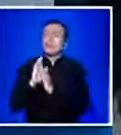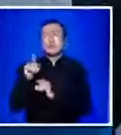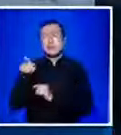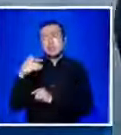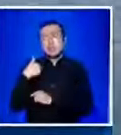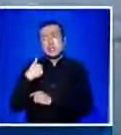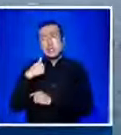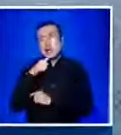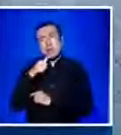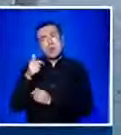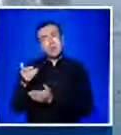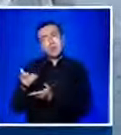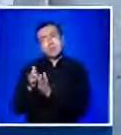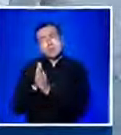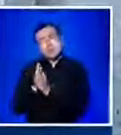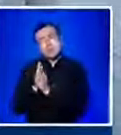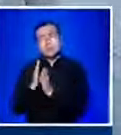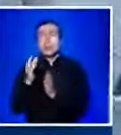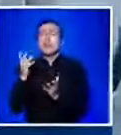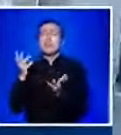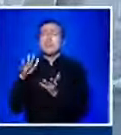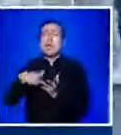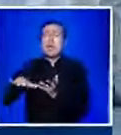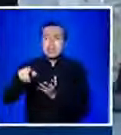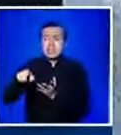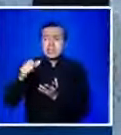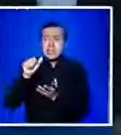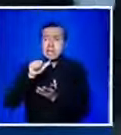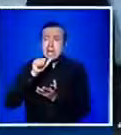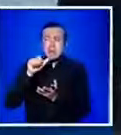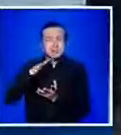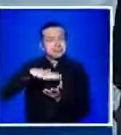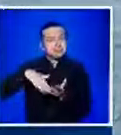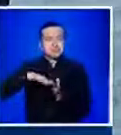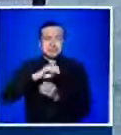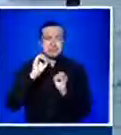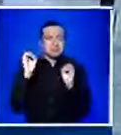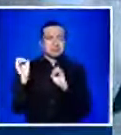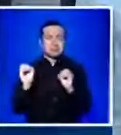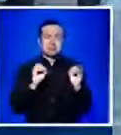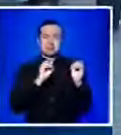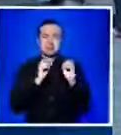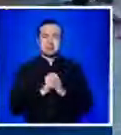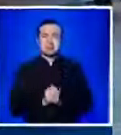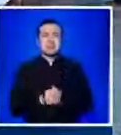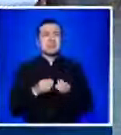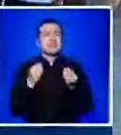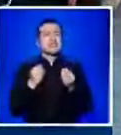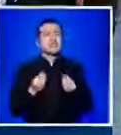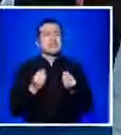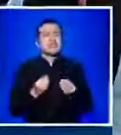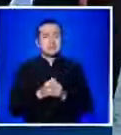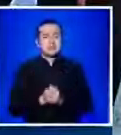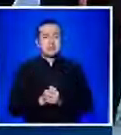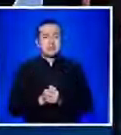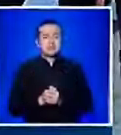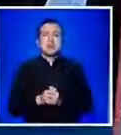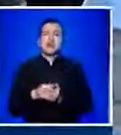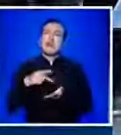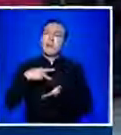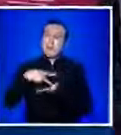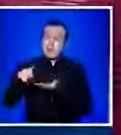vecinos, pidiendo donde llegue el agua, pero donde nosotros no llegue el agua. ¿Qué pasó? Pagamos el